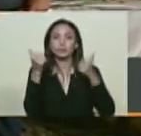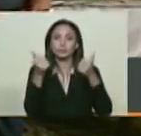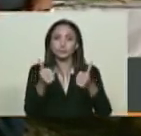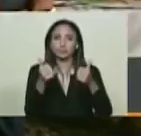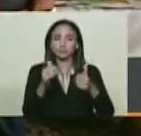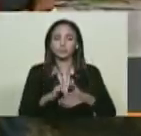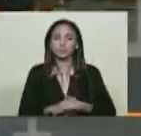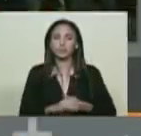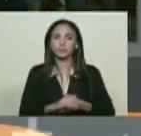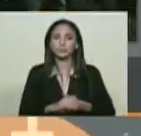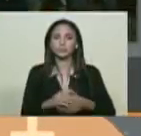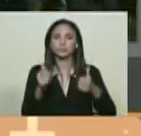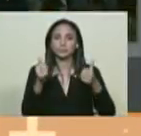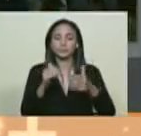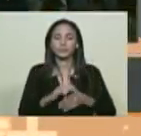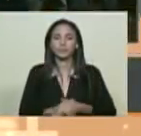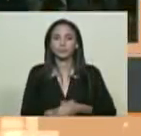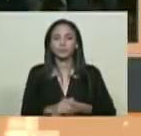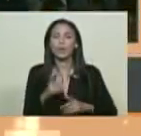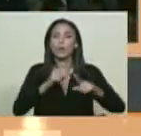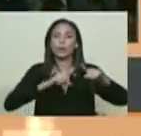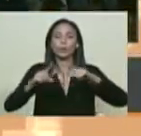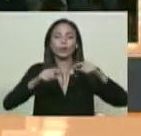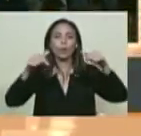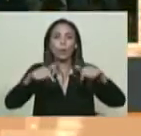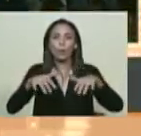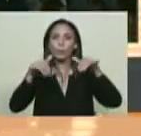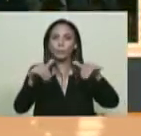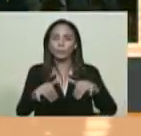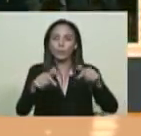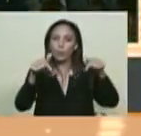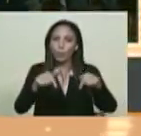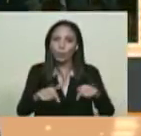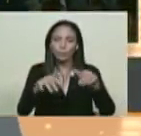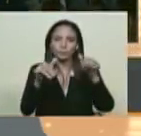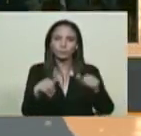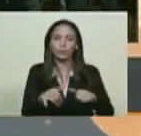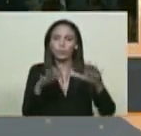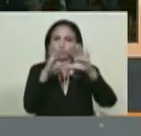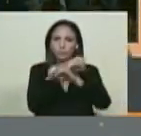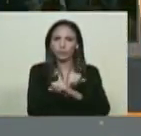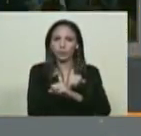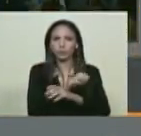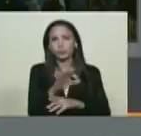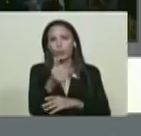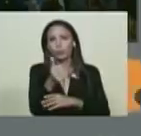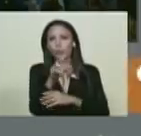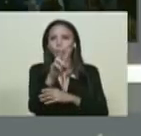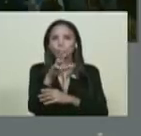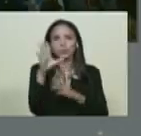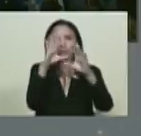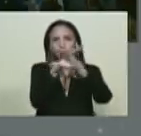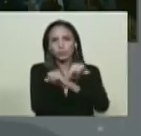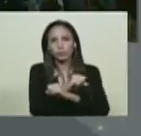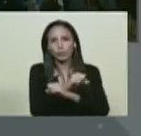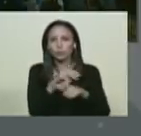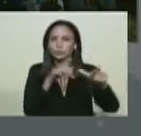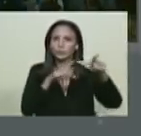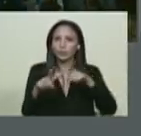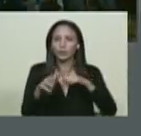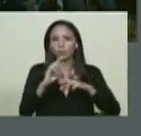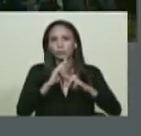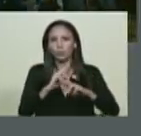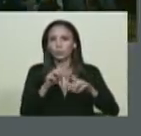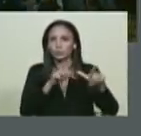bien, así es, Javier, cuenta con eso. Héctor, vamos a coordinar hoy mismo. Yo quiero que hoy mismo en la noche, por ahí a las 12 de la noche, ya tengamos una